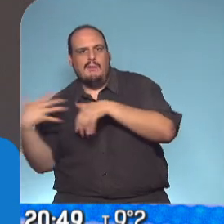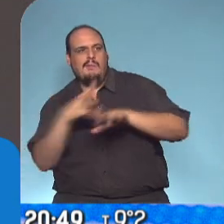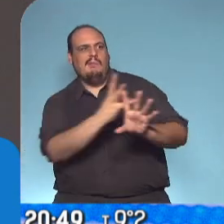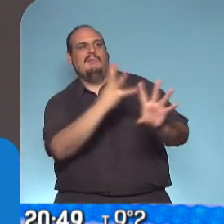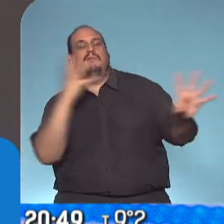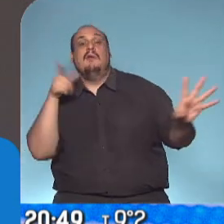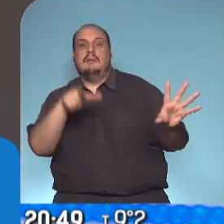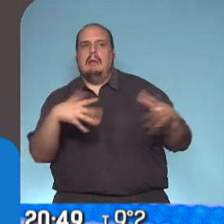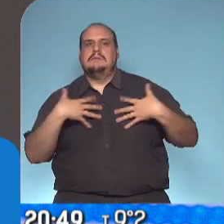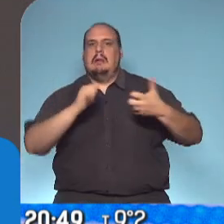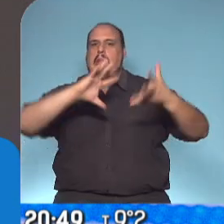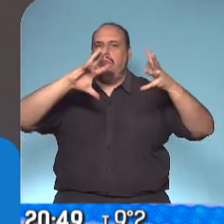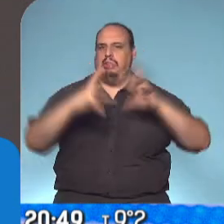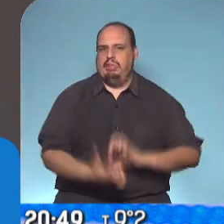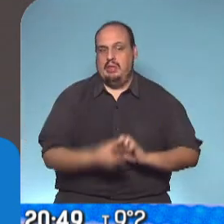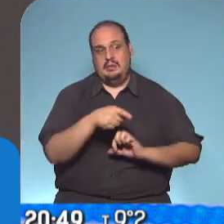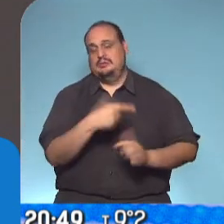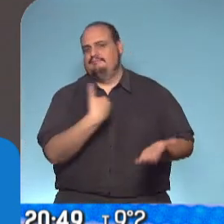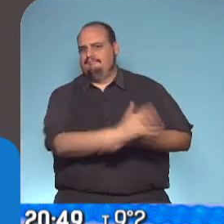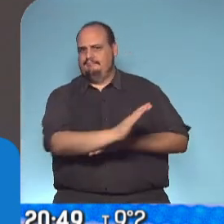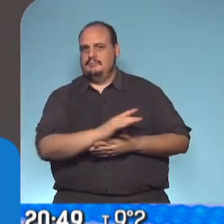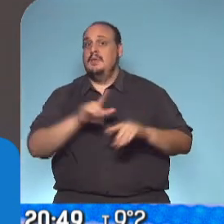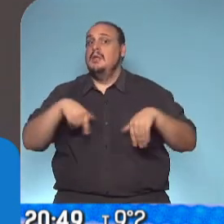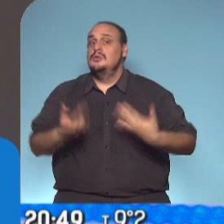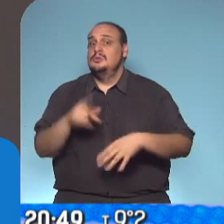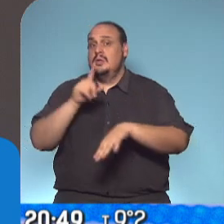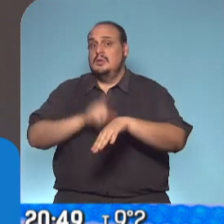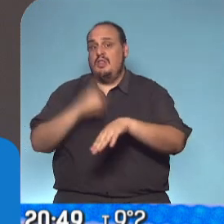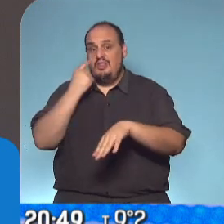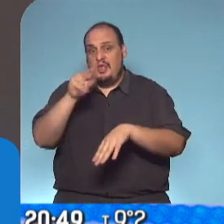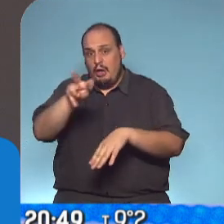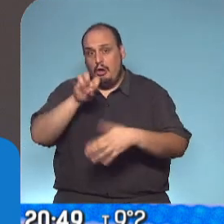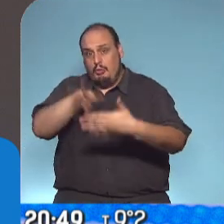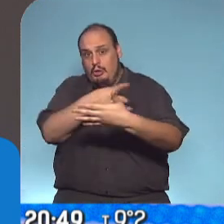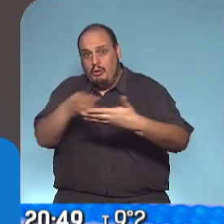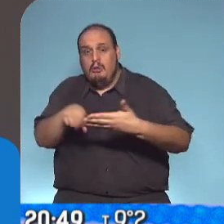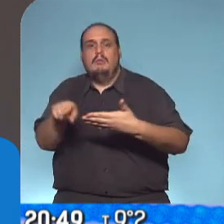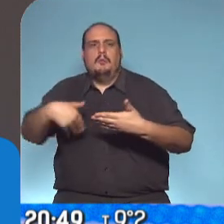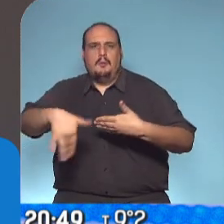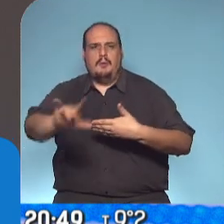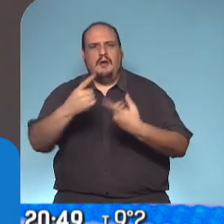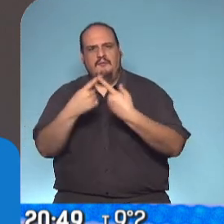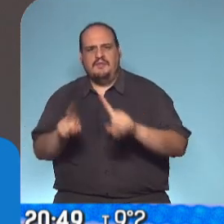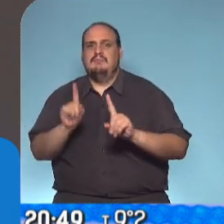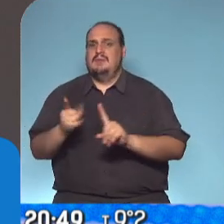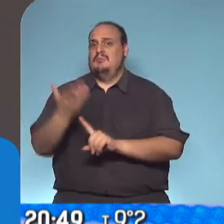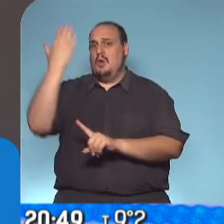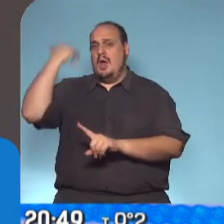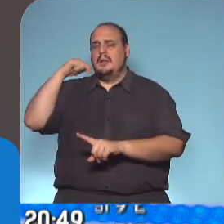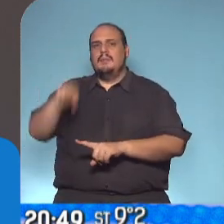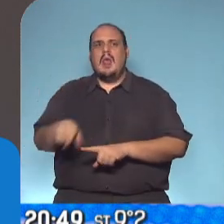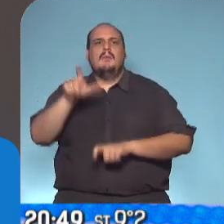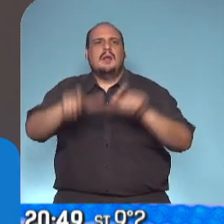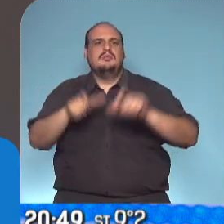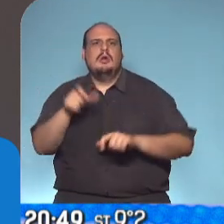cometiendo un error sanitario. Así que por eso este cronograma fue distinto al anterior y por eso el que viene también va a ser distinto, para poder ir